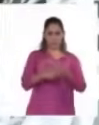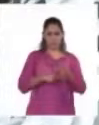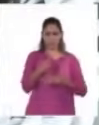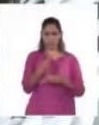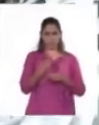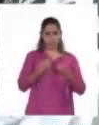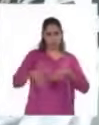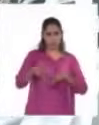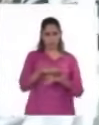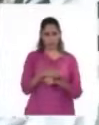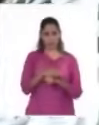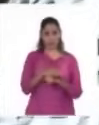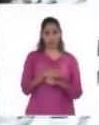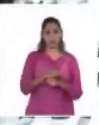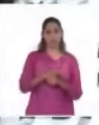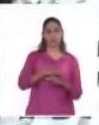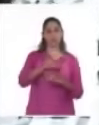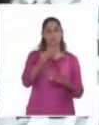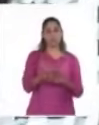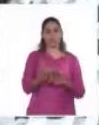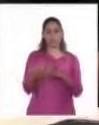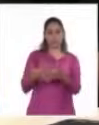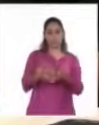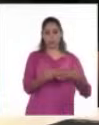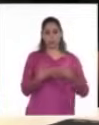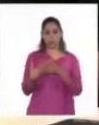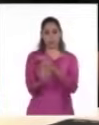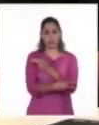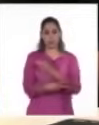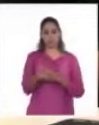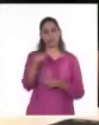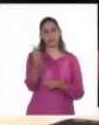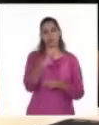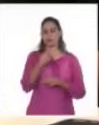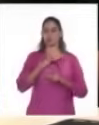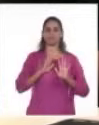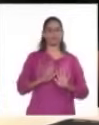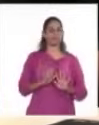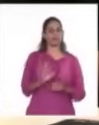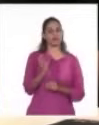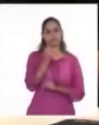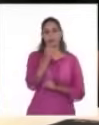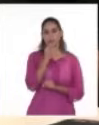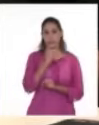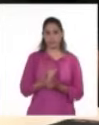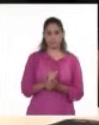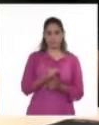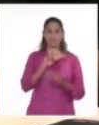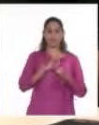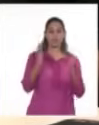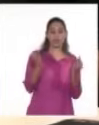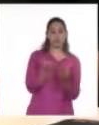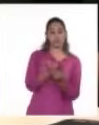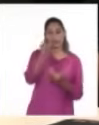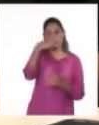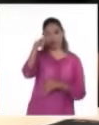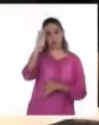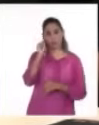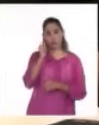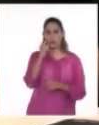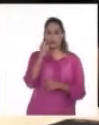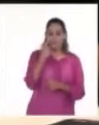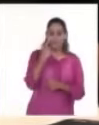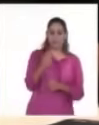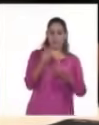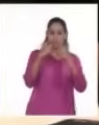otro lado para quitarnos la tranquilidad que tenemos la familia cubana eh vea que